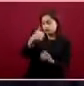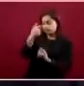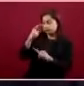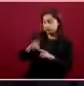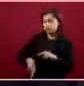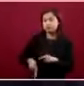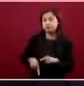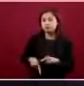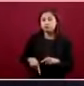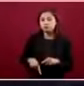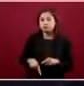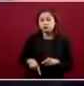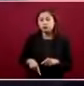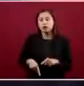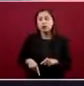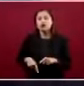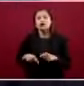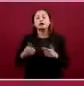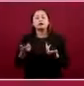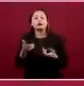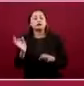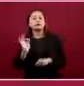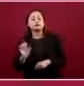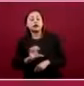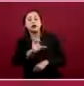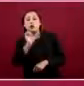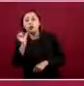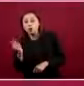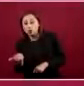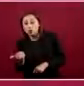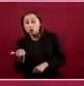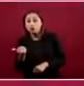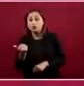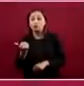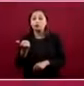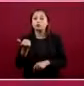delincuentes o presuntos delincuentes de México,